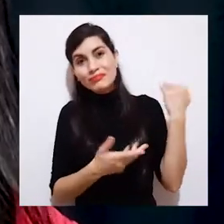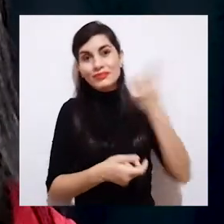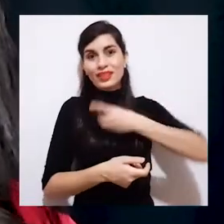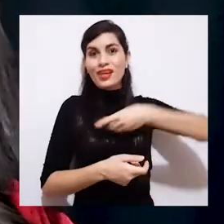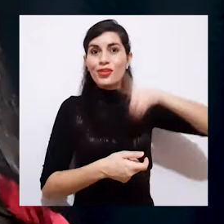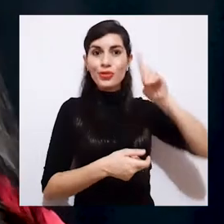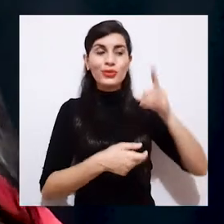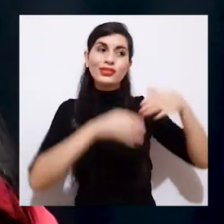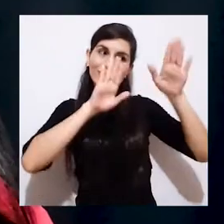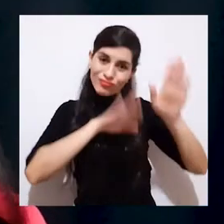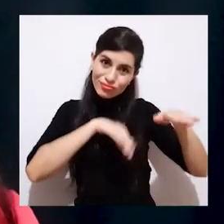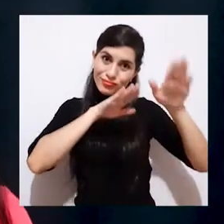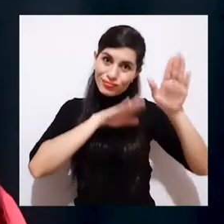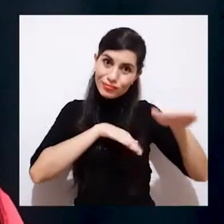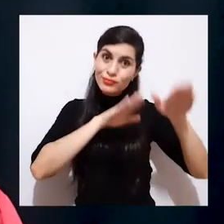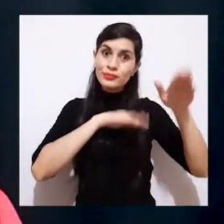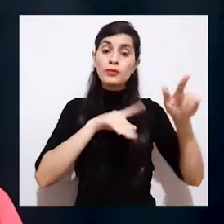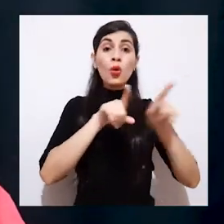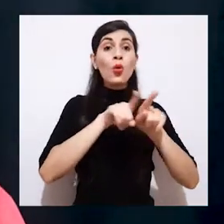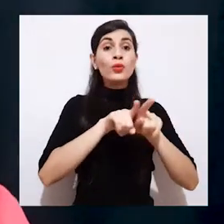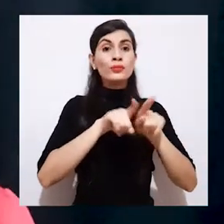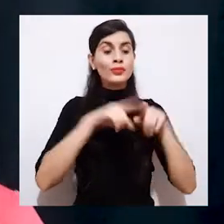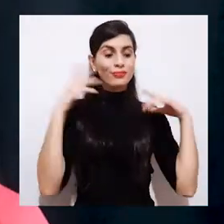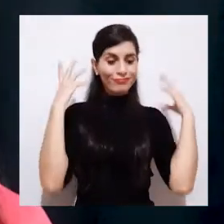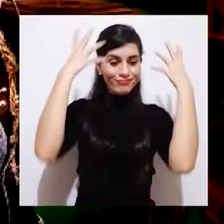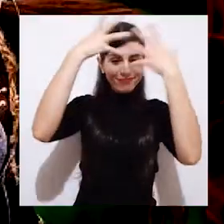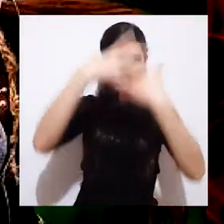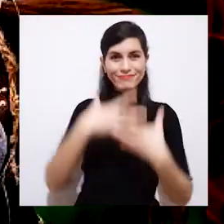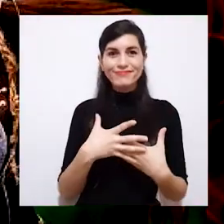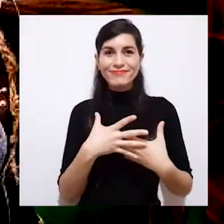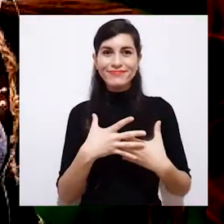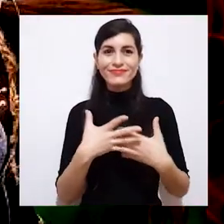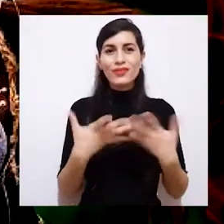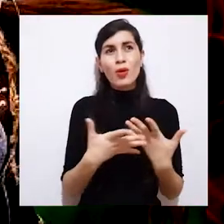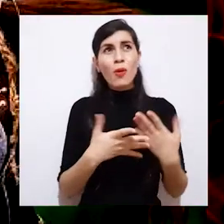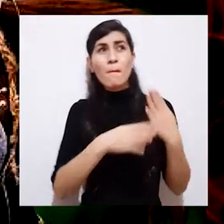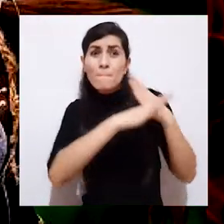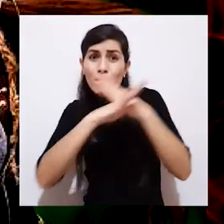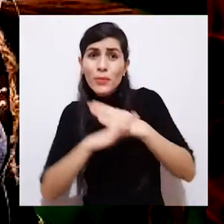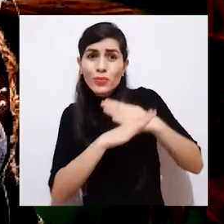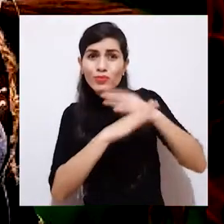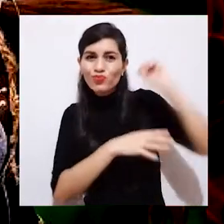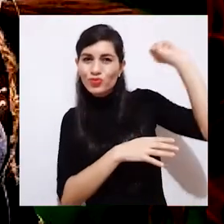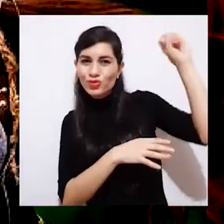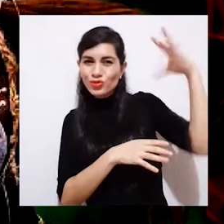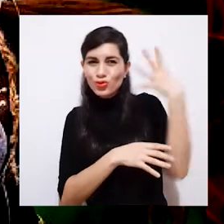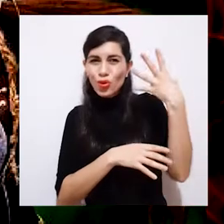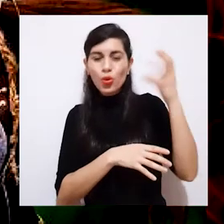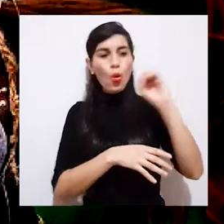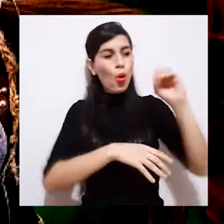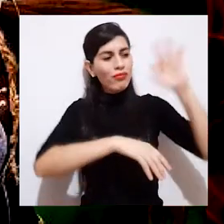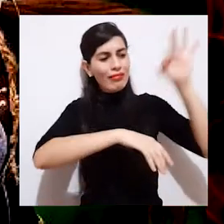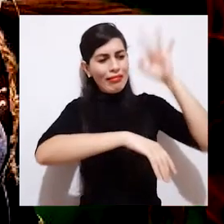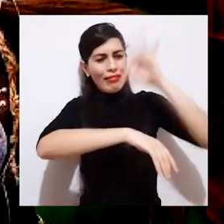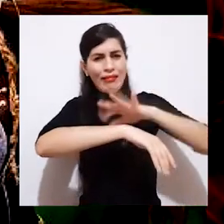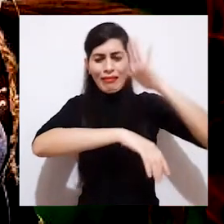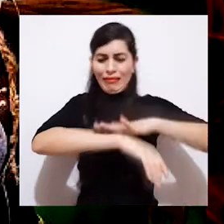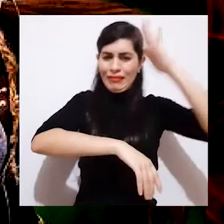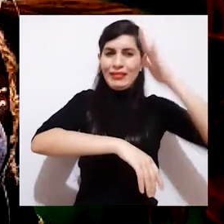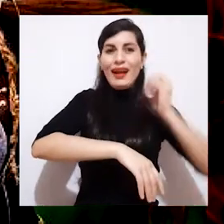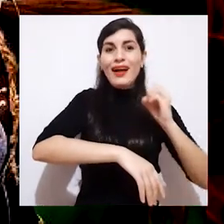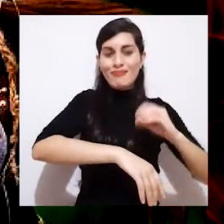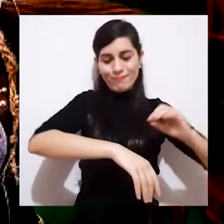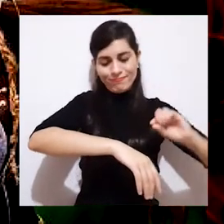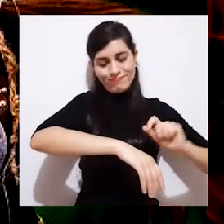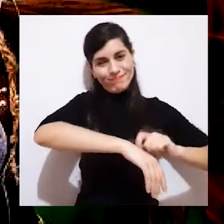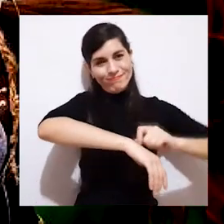ceremonias religiosas, utilizaban también como camuflaje, para protegerse del sol, de las picadas de los mosquitos.